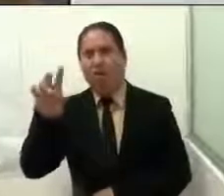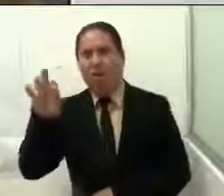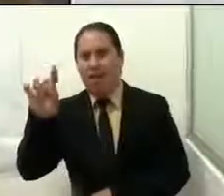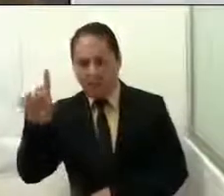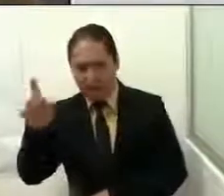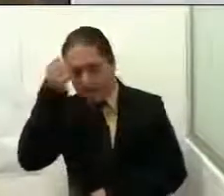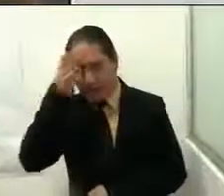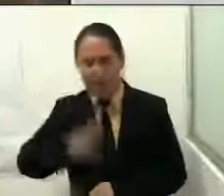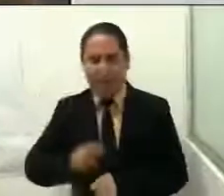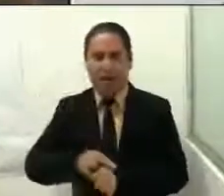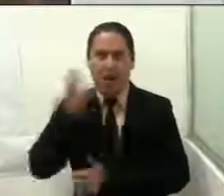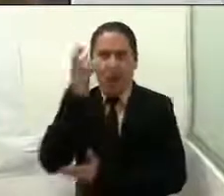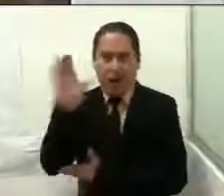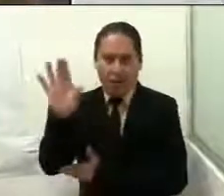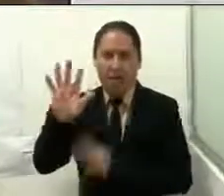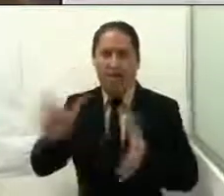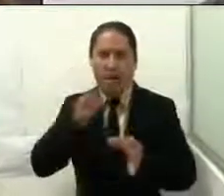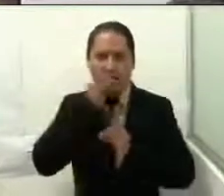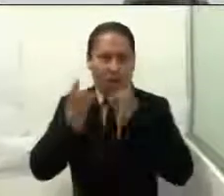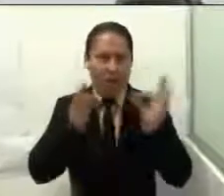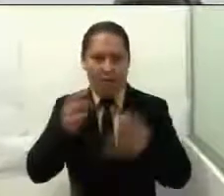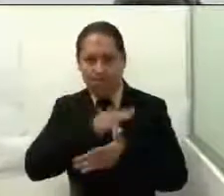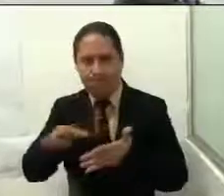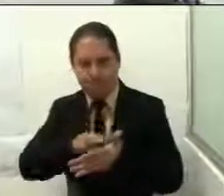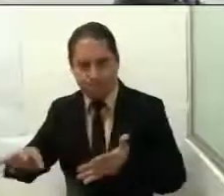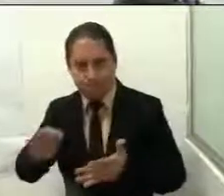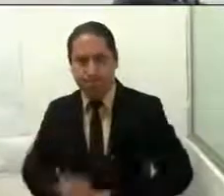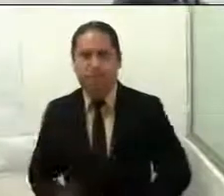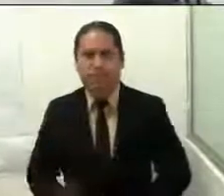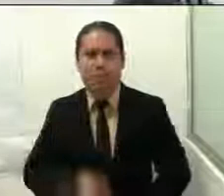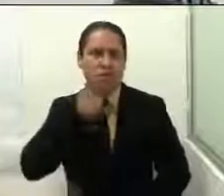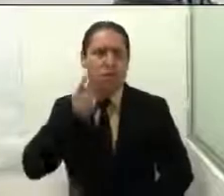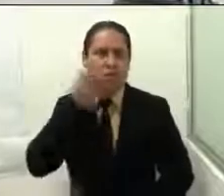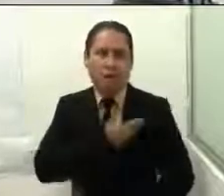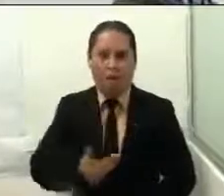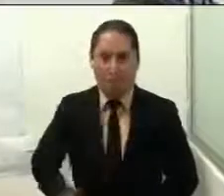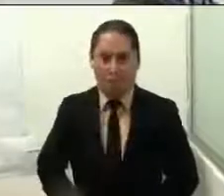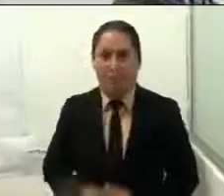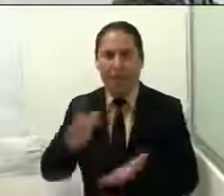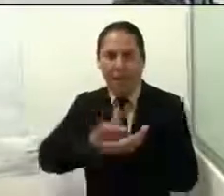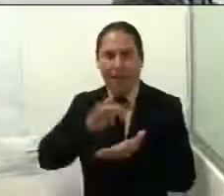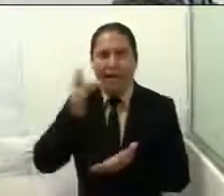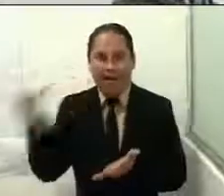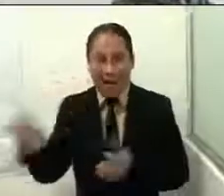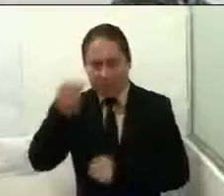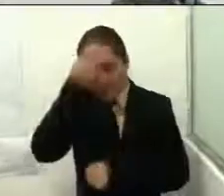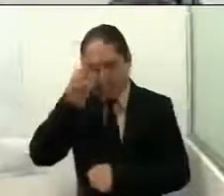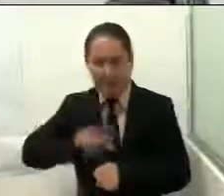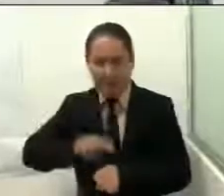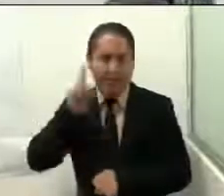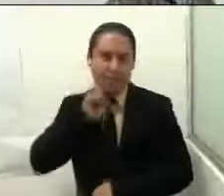campo establecido el orden del día diputado presidente gracias diputada secretaria